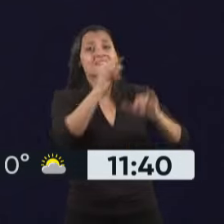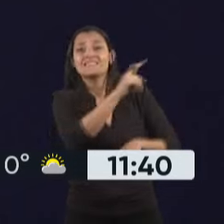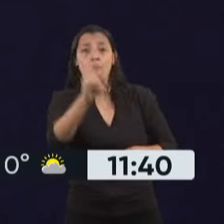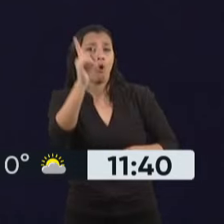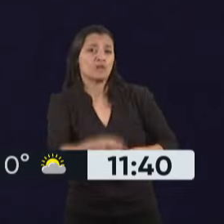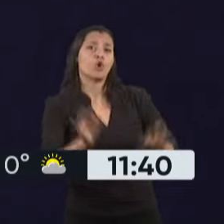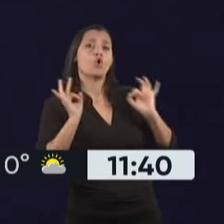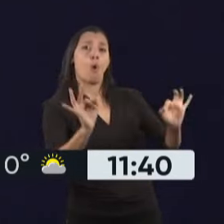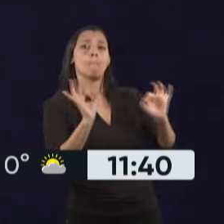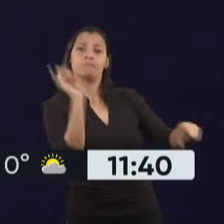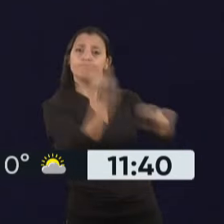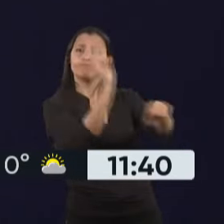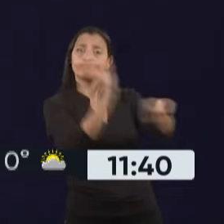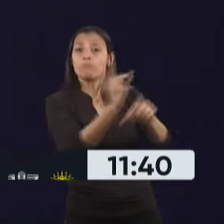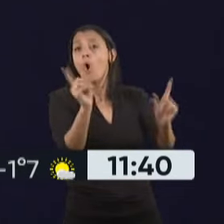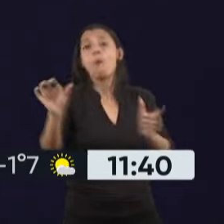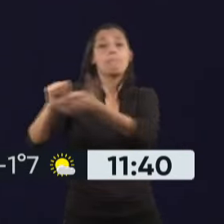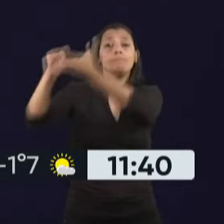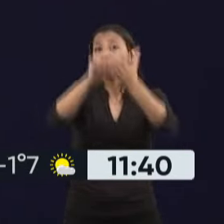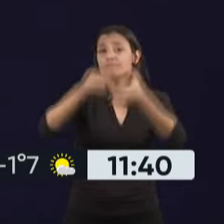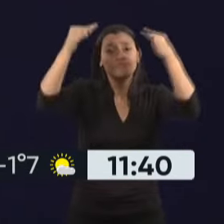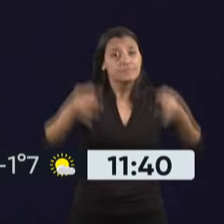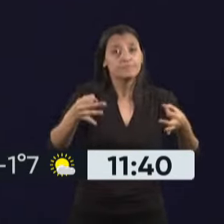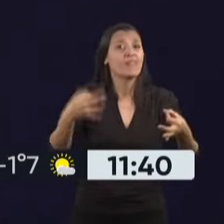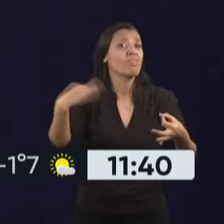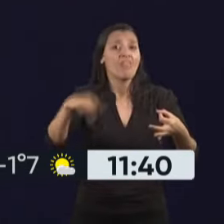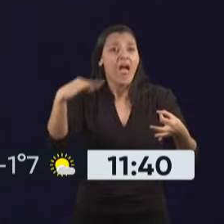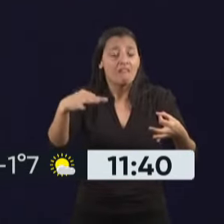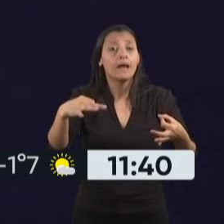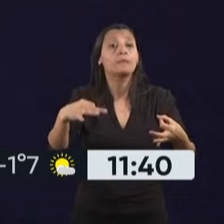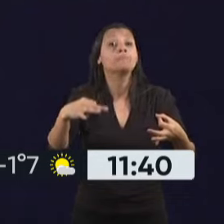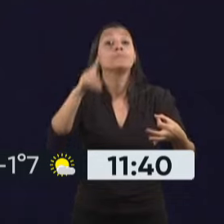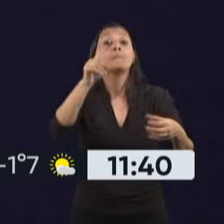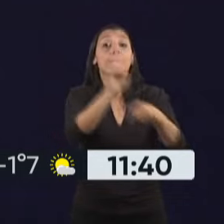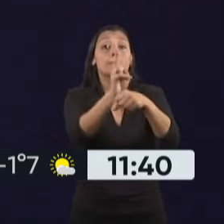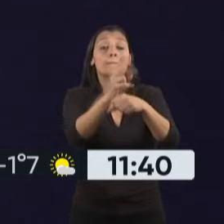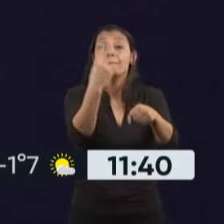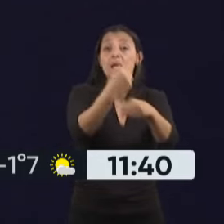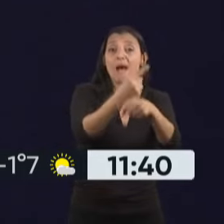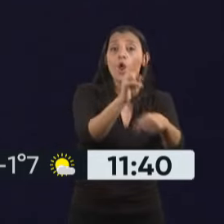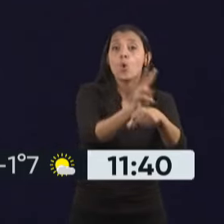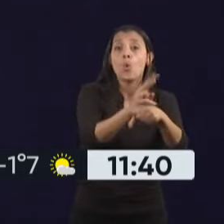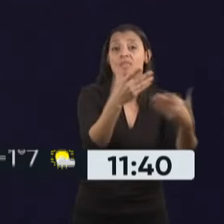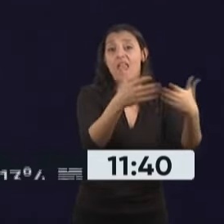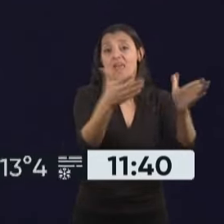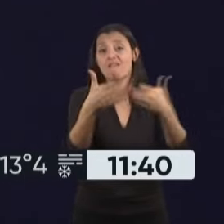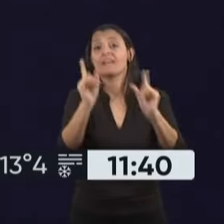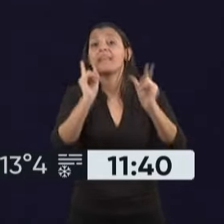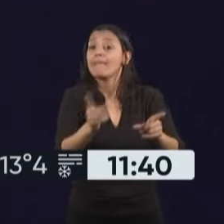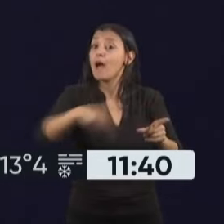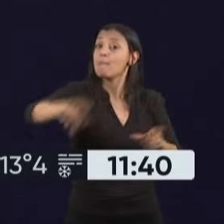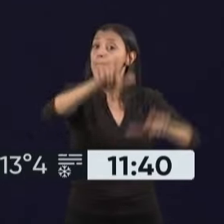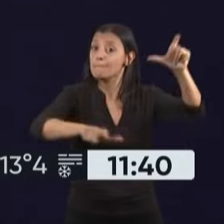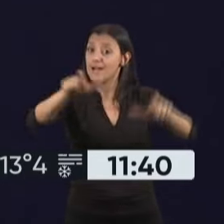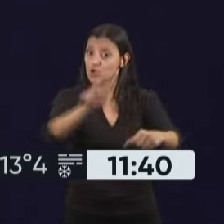y que esas repúblicas efectivamente sean en pos de la libertad y del bien del ciudadano. Así que